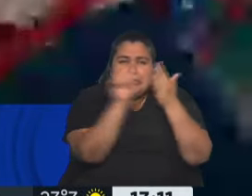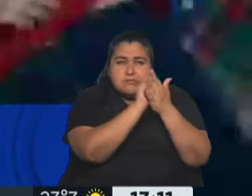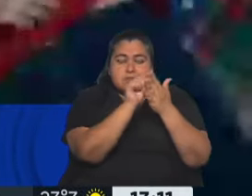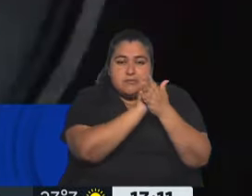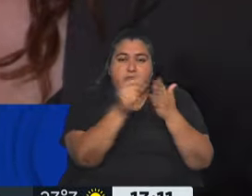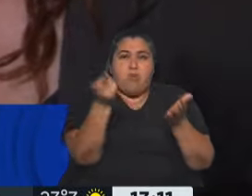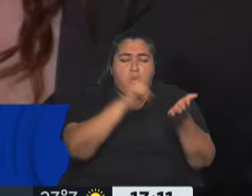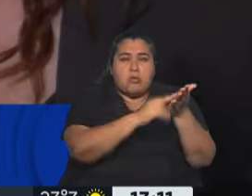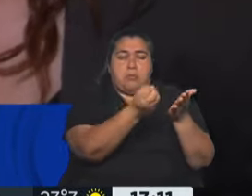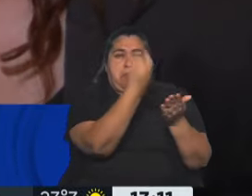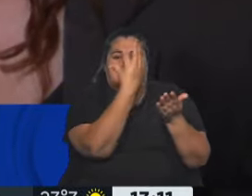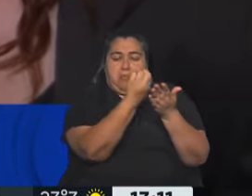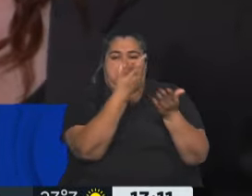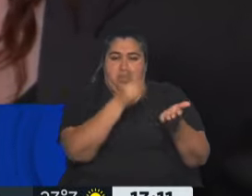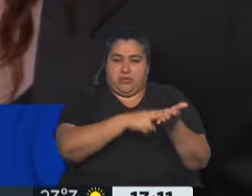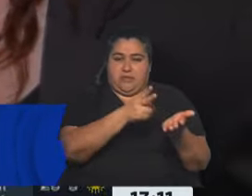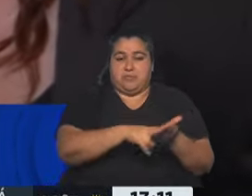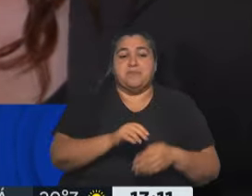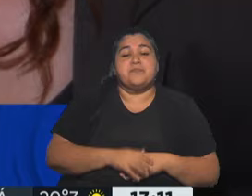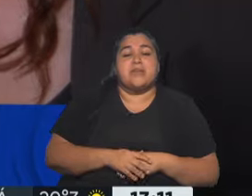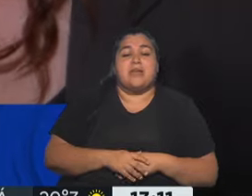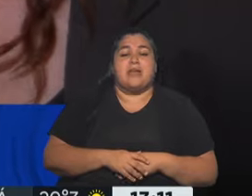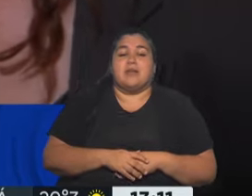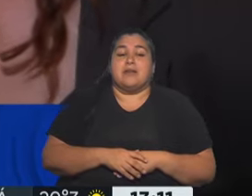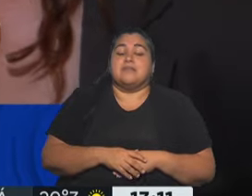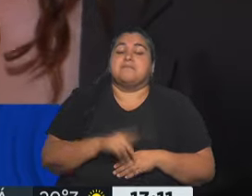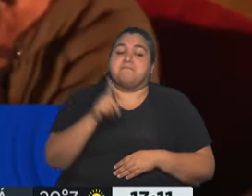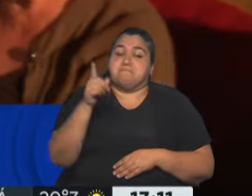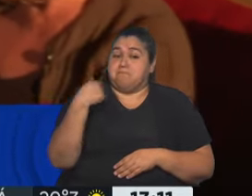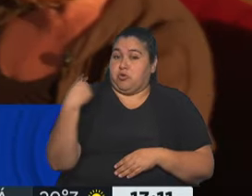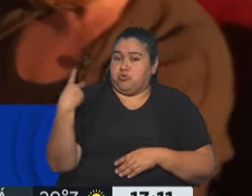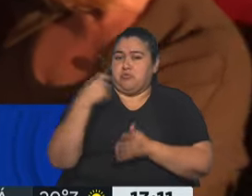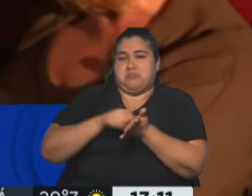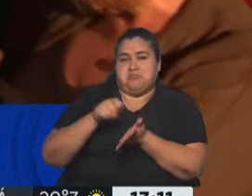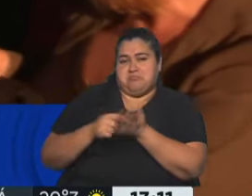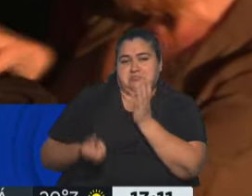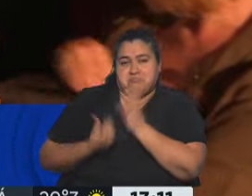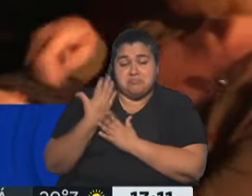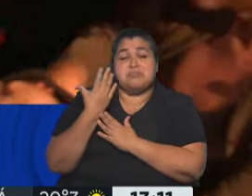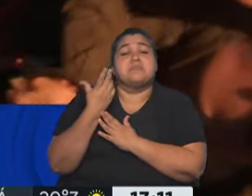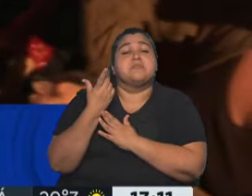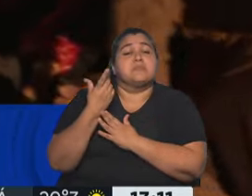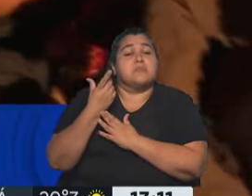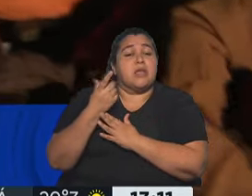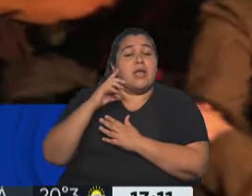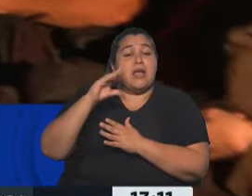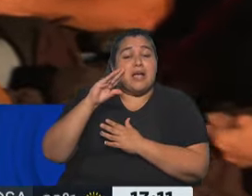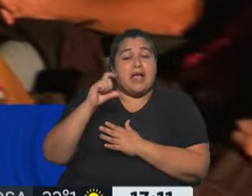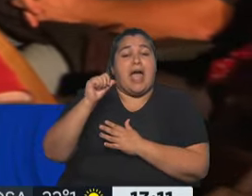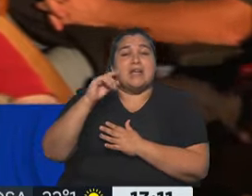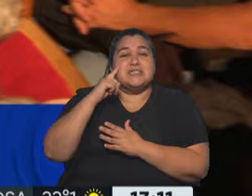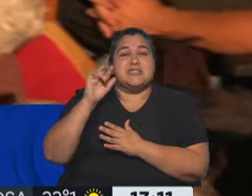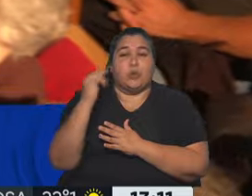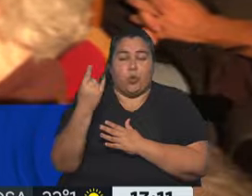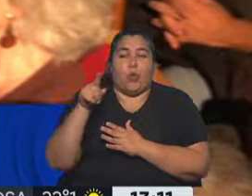corto. Cachirú es un corto que escribimos y dirigimos juntas, que nació de juntadas en bares, de